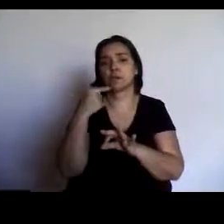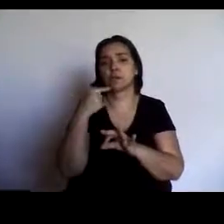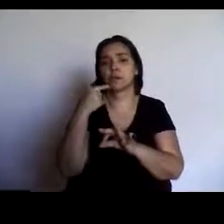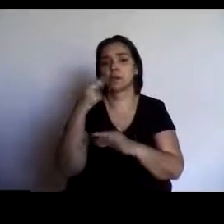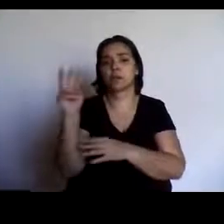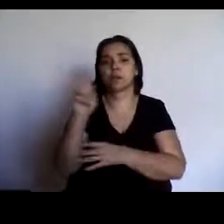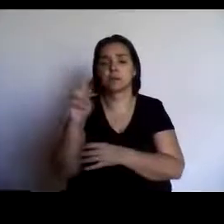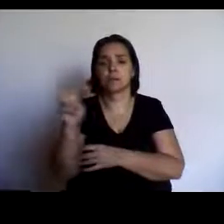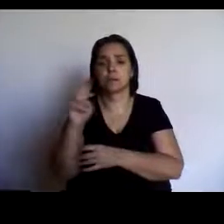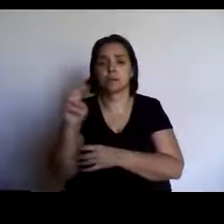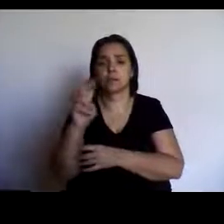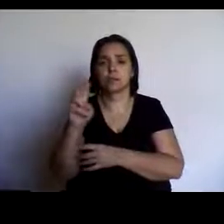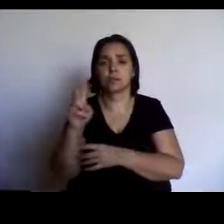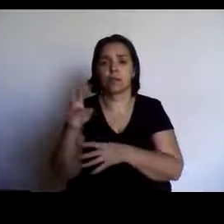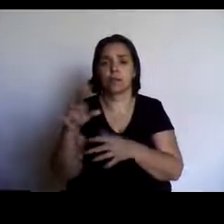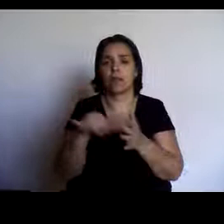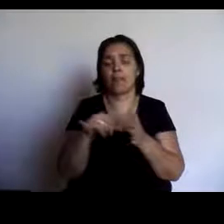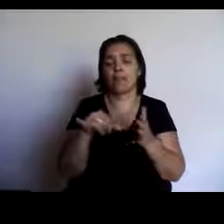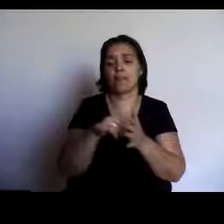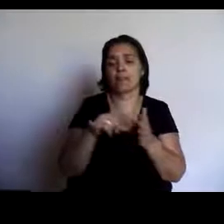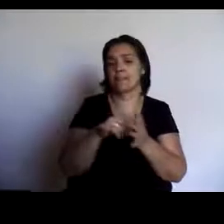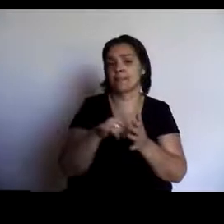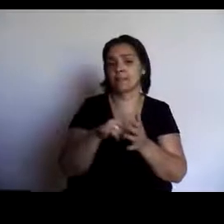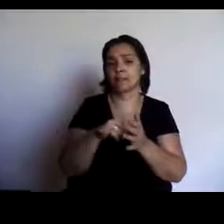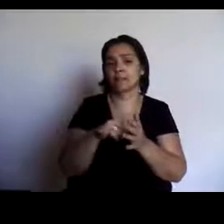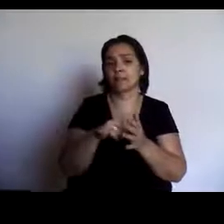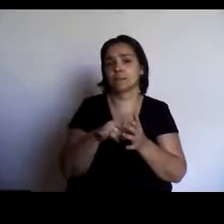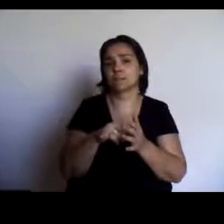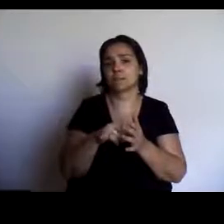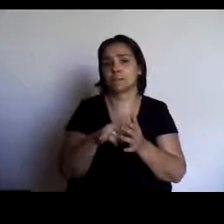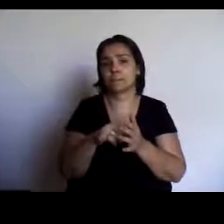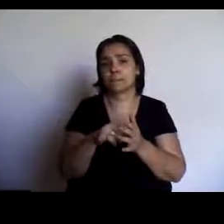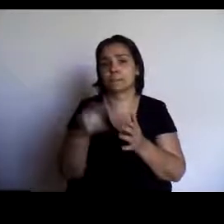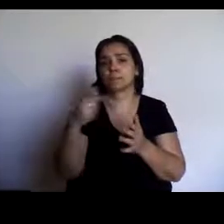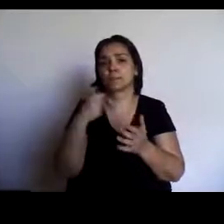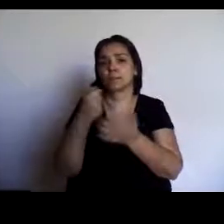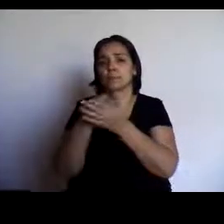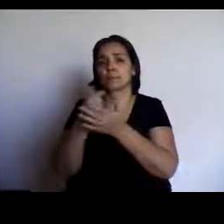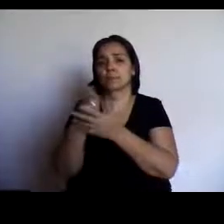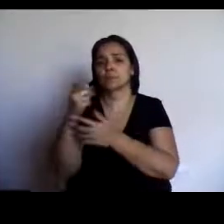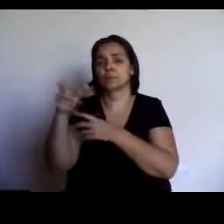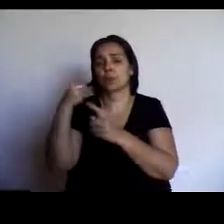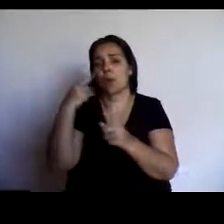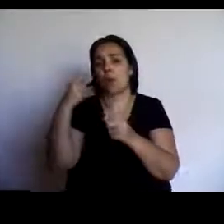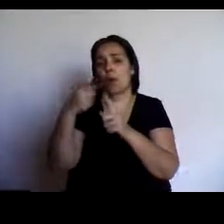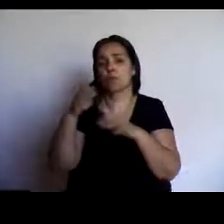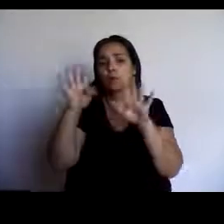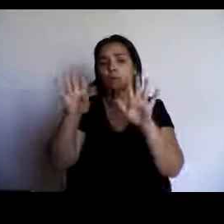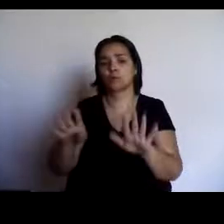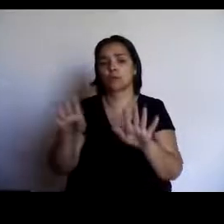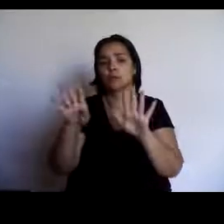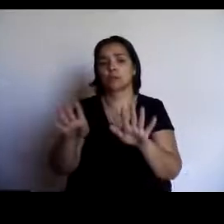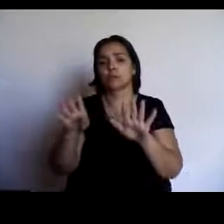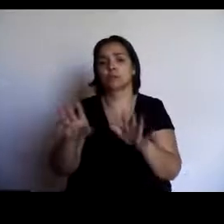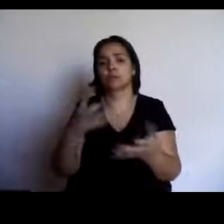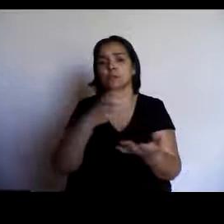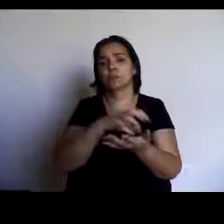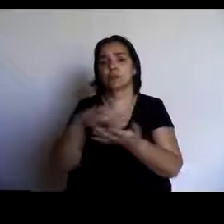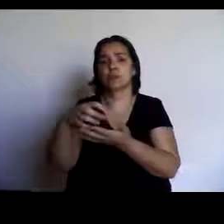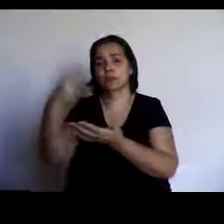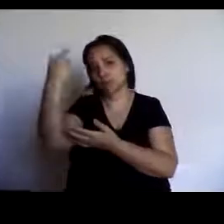y municipios limítrofes, la mayoría de las inversiones se van a imputar a este objetivo 9 con infraestructuras culturales, deportivas,